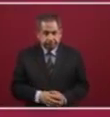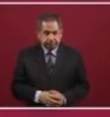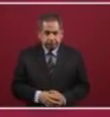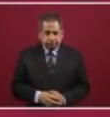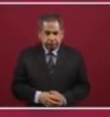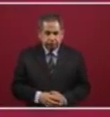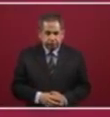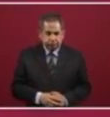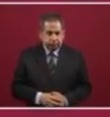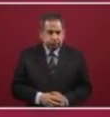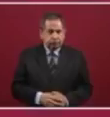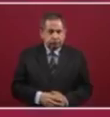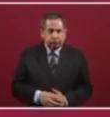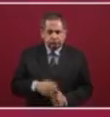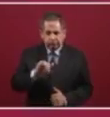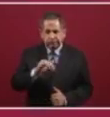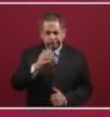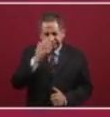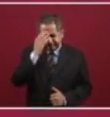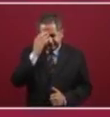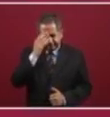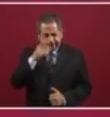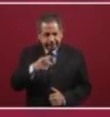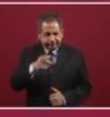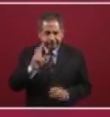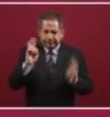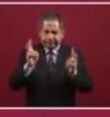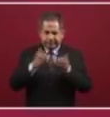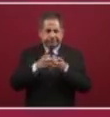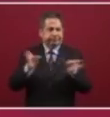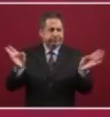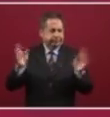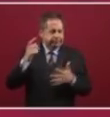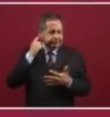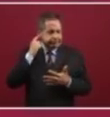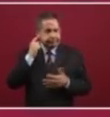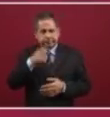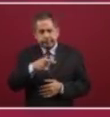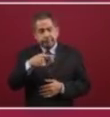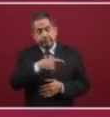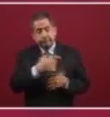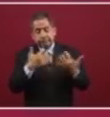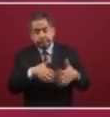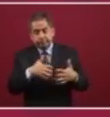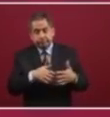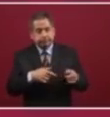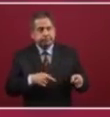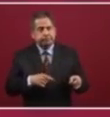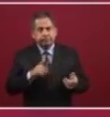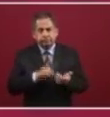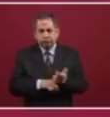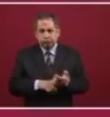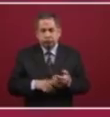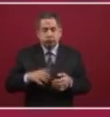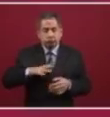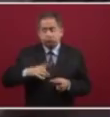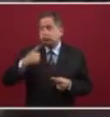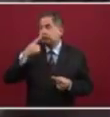sí conozco en general el tema. Es una empresa que tiene juicios,